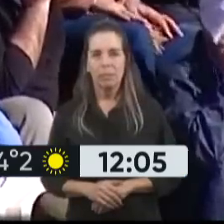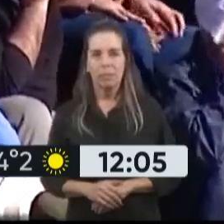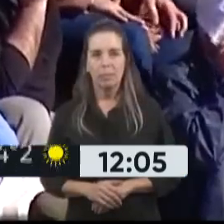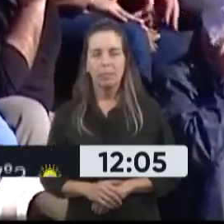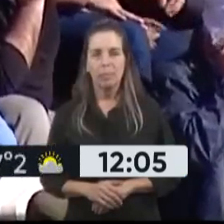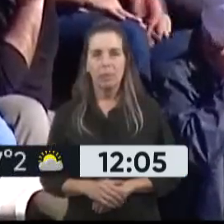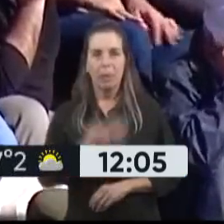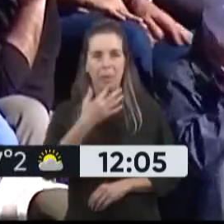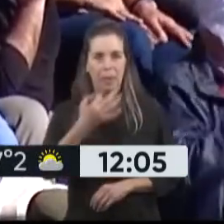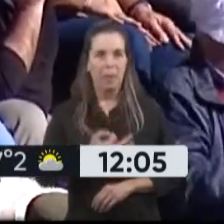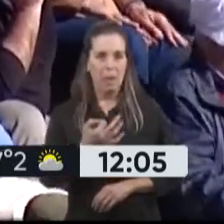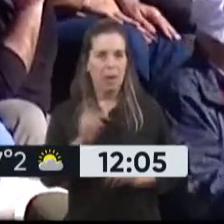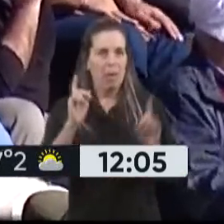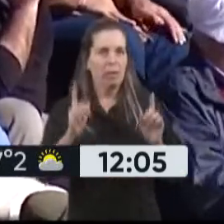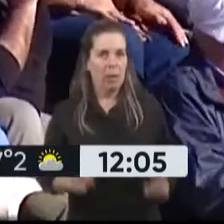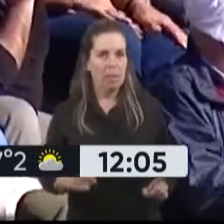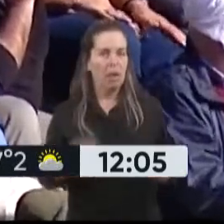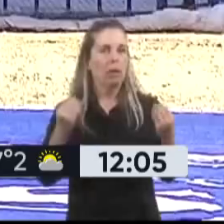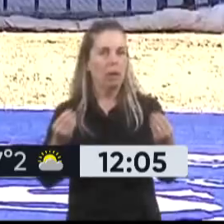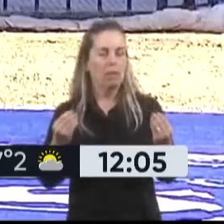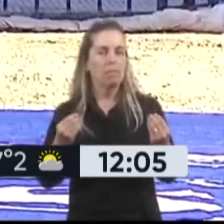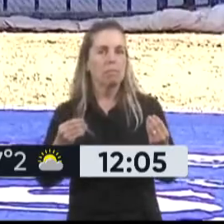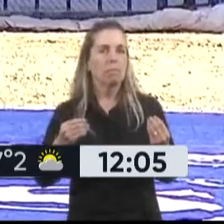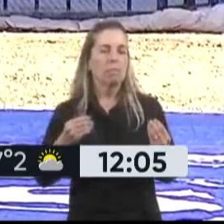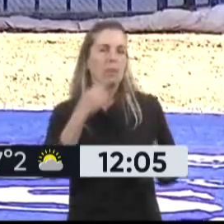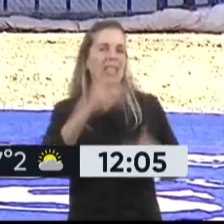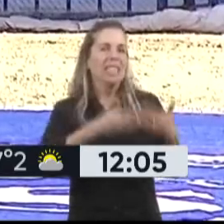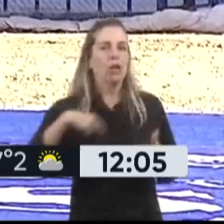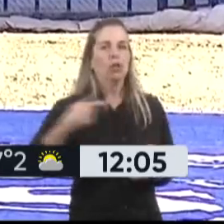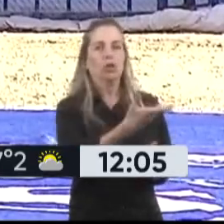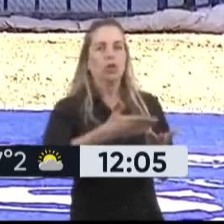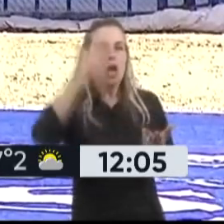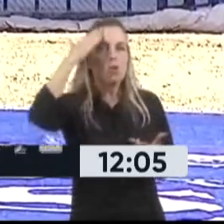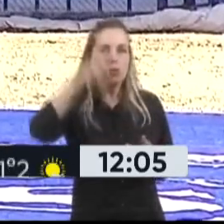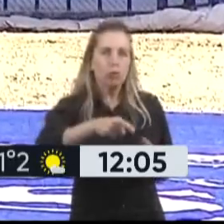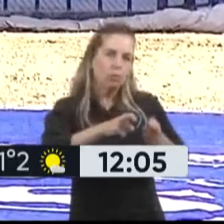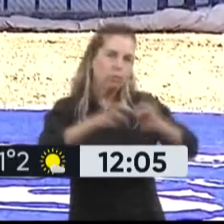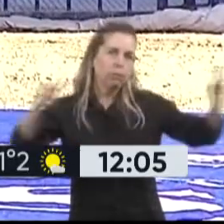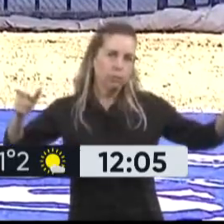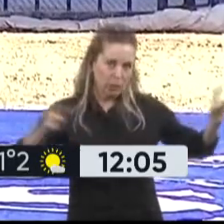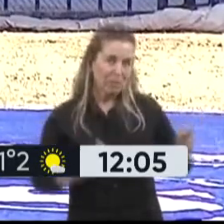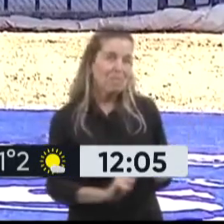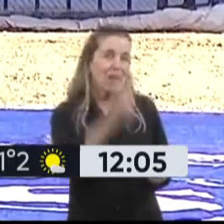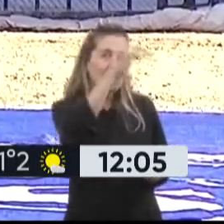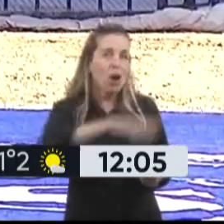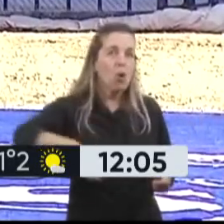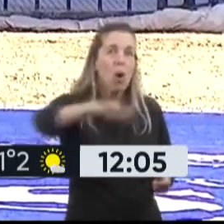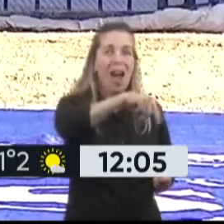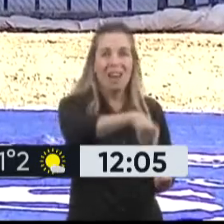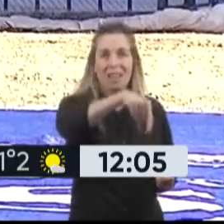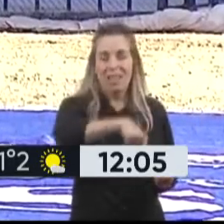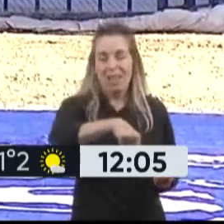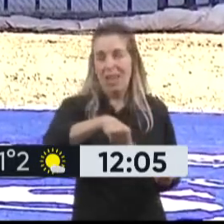Es un hecho también que el desarrollo social y cultural fue el tal que nos convertimos en el primer pueblo de la historia humana en erradicar